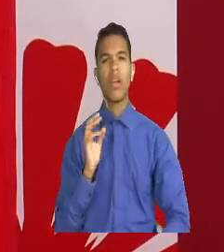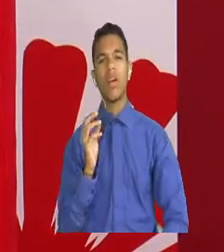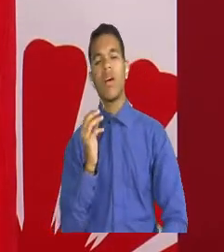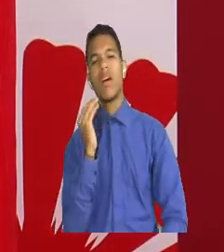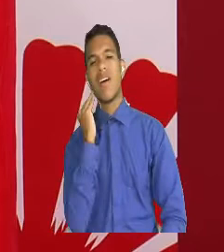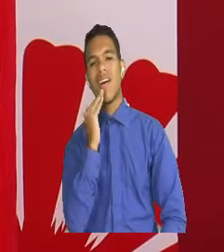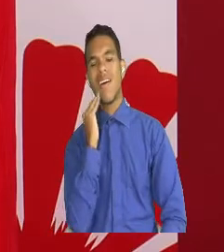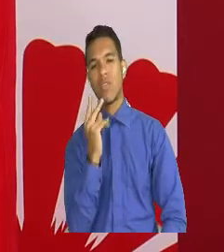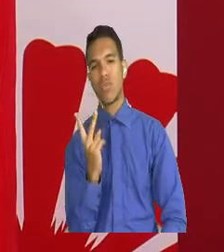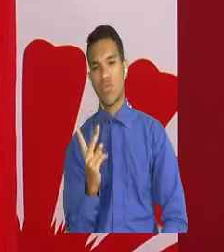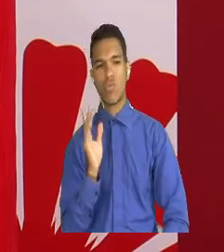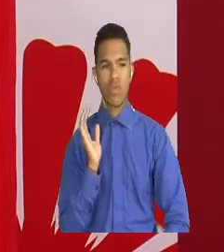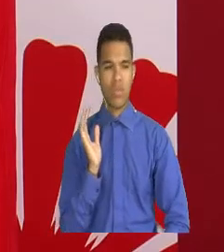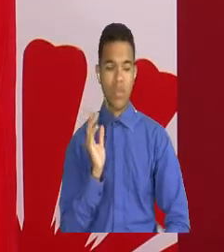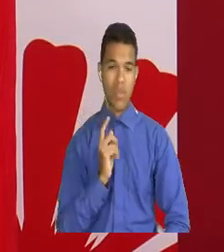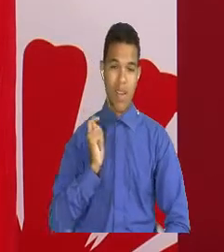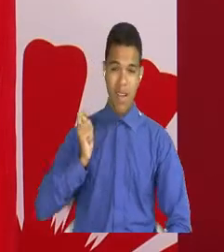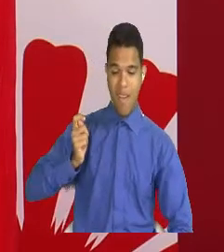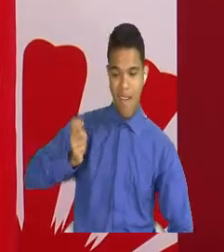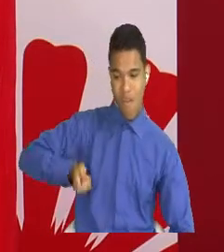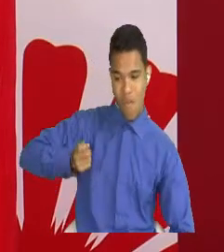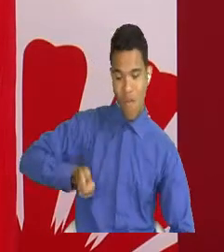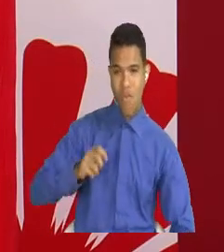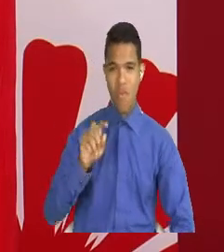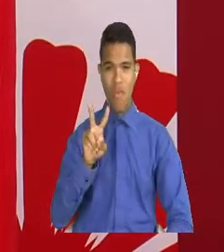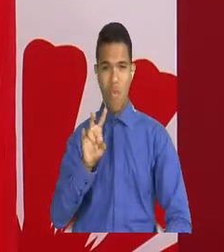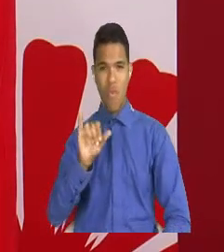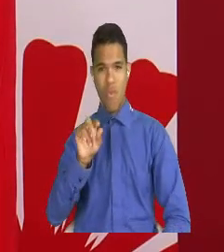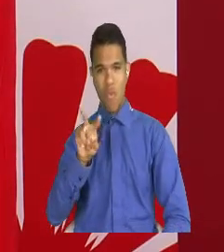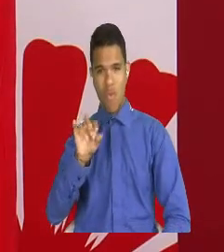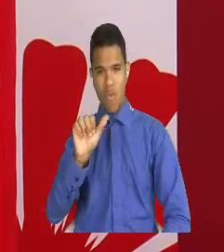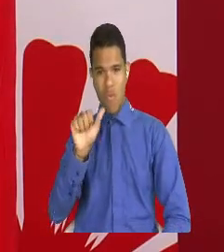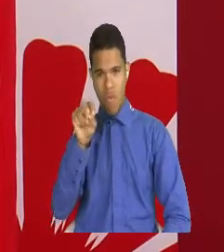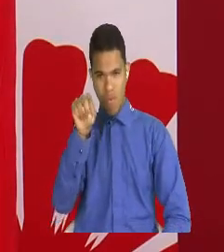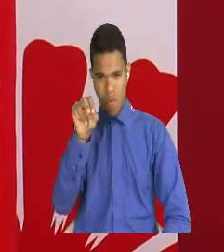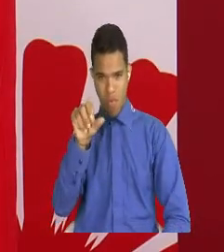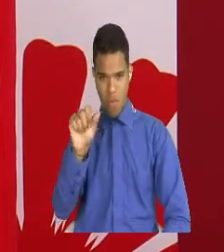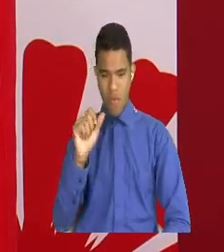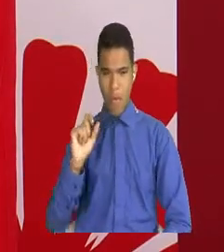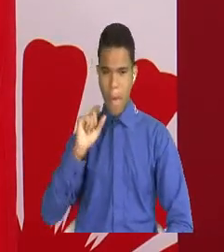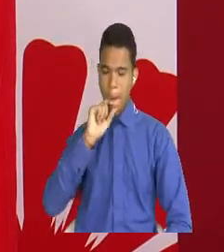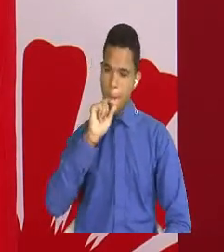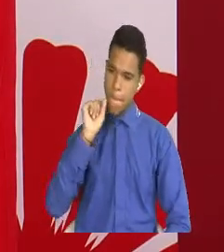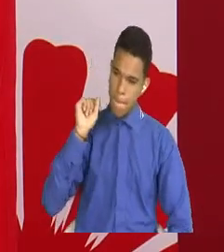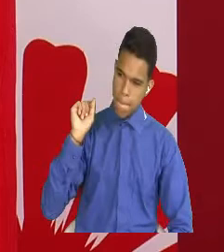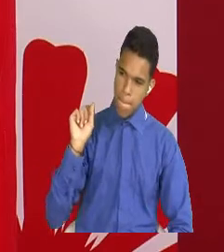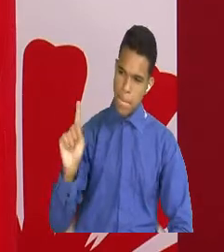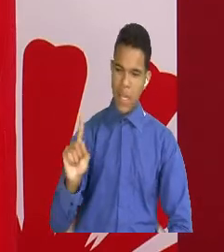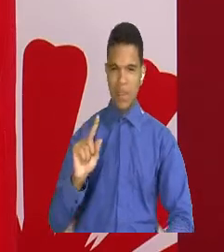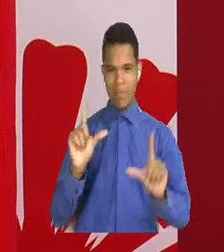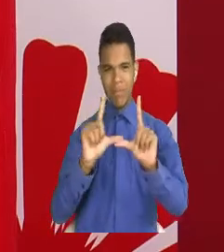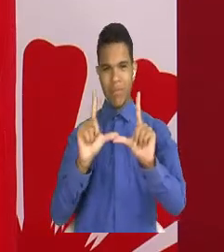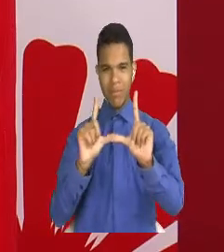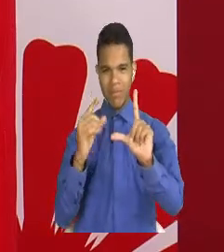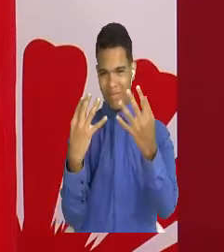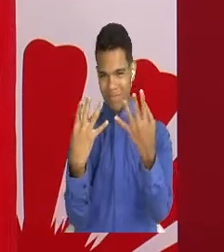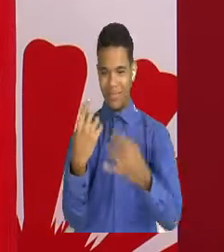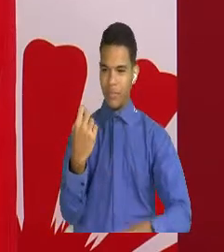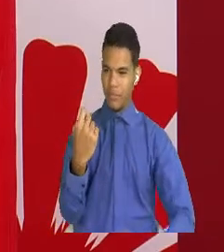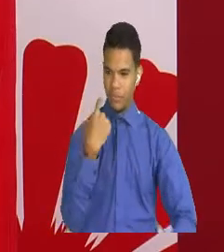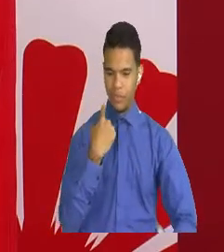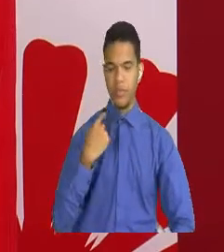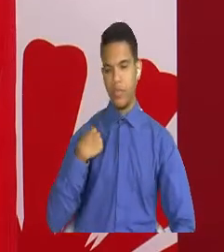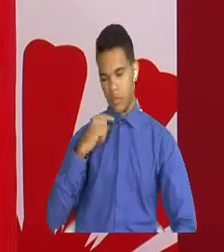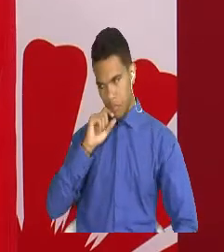Y bueno, nuestra abogada, Viviana, nos va a responder la pregunta que hizo uno de nuestros televidentes, un interrogante que